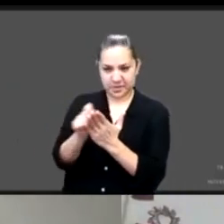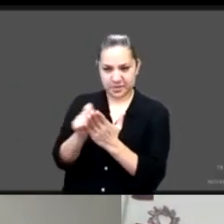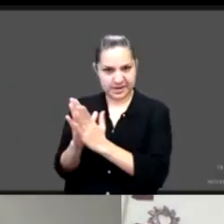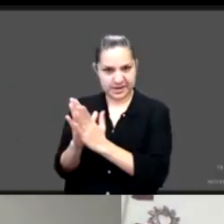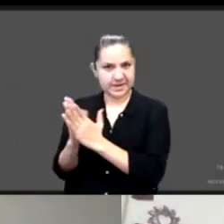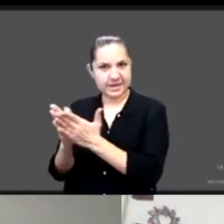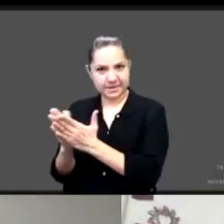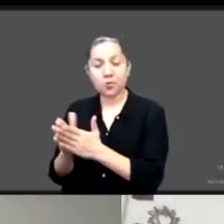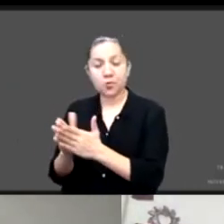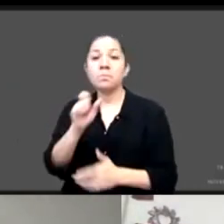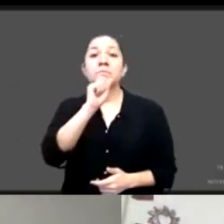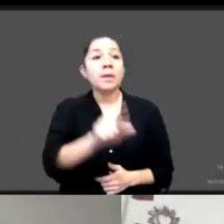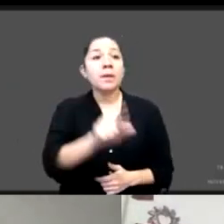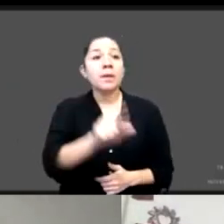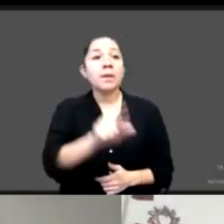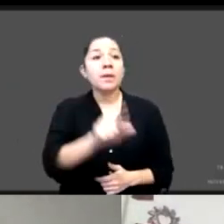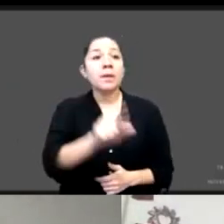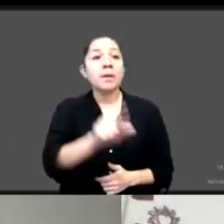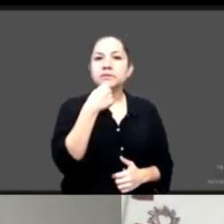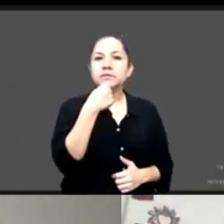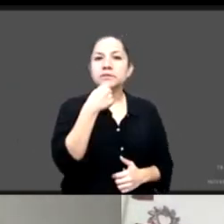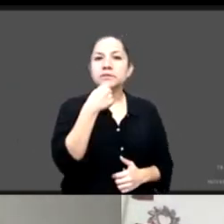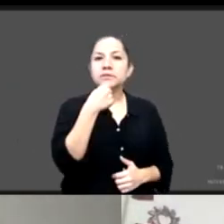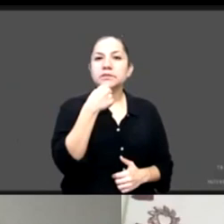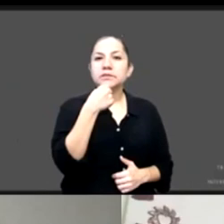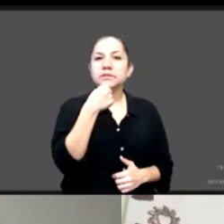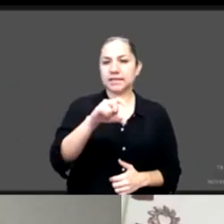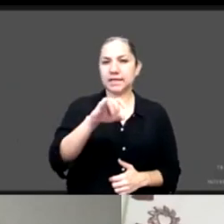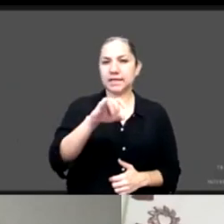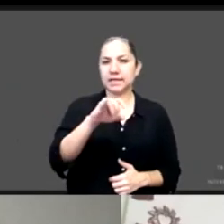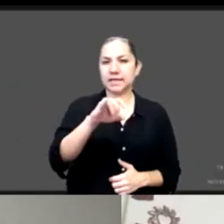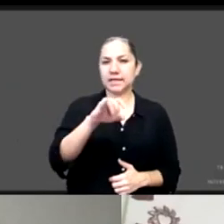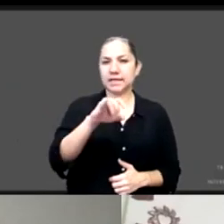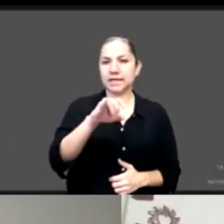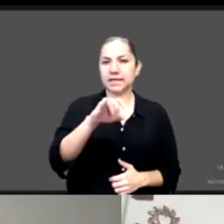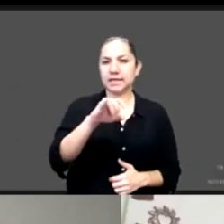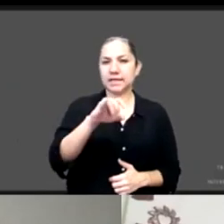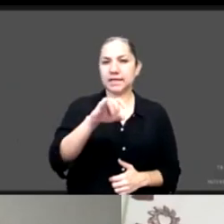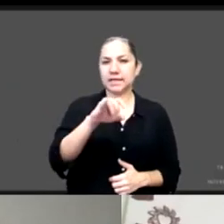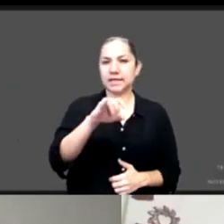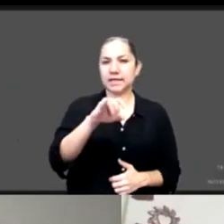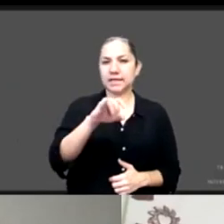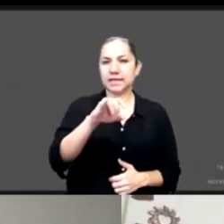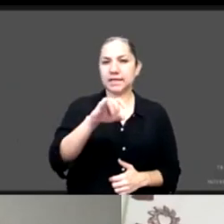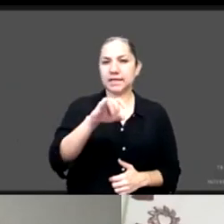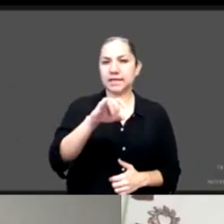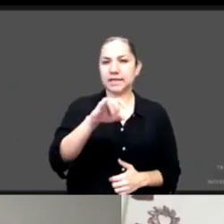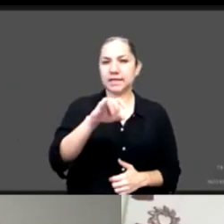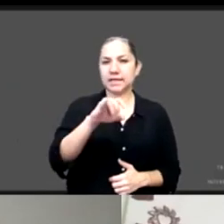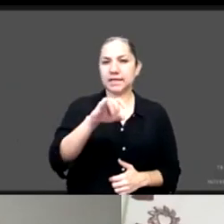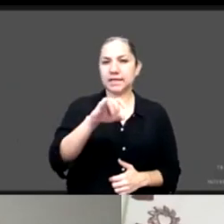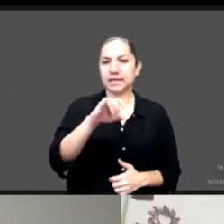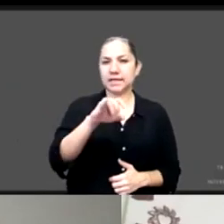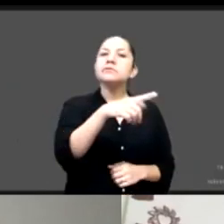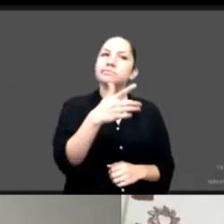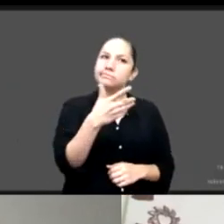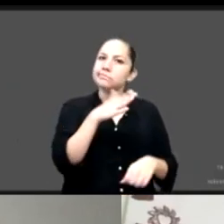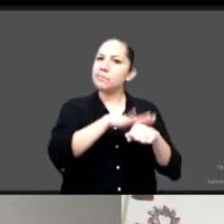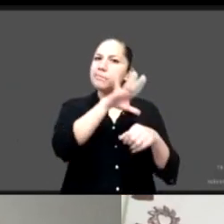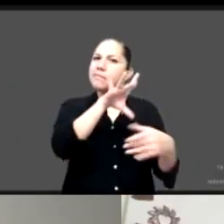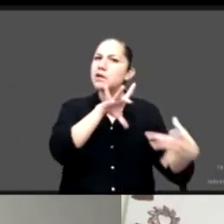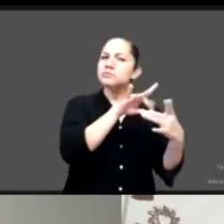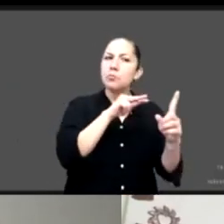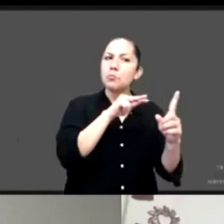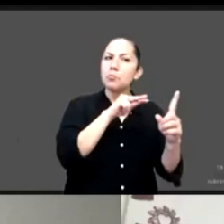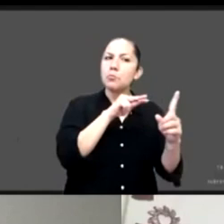Llano Grande, en la Sierra de Durango, de postales con perspectiva de género, donde ellos intervinieron sus